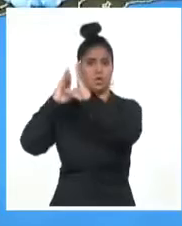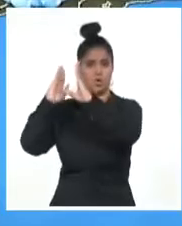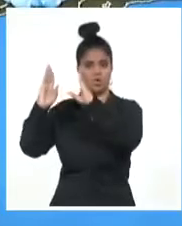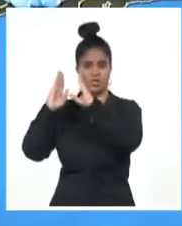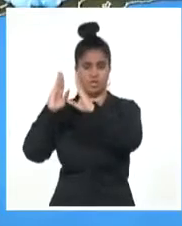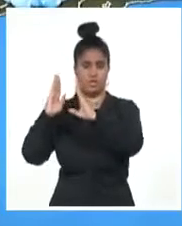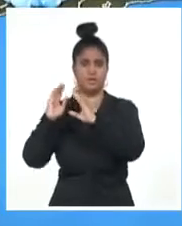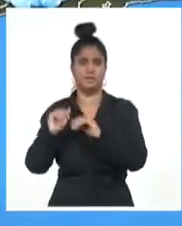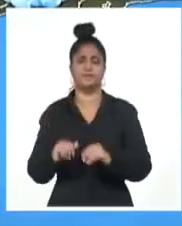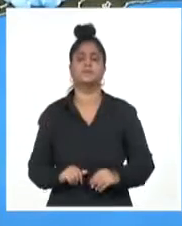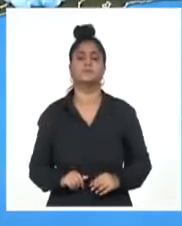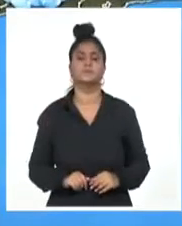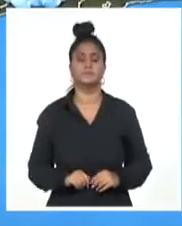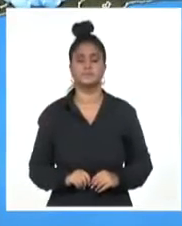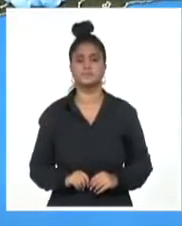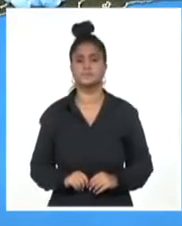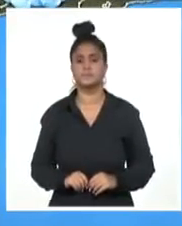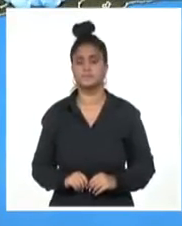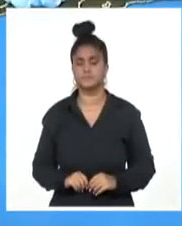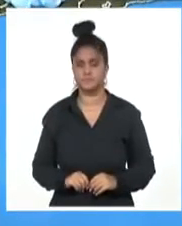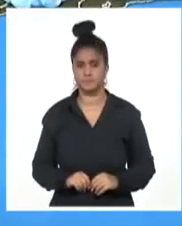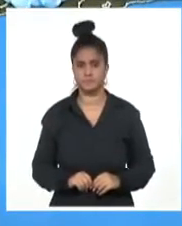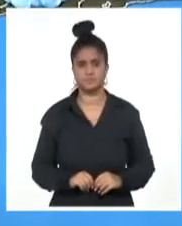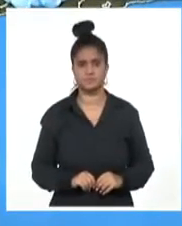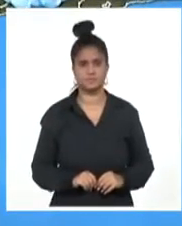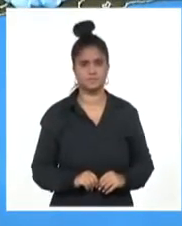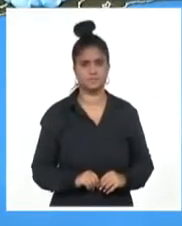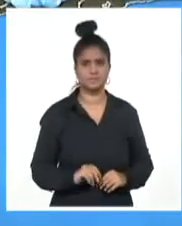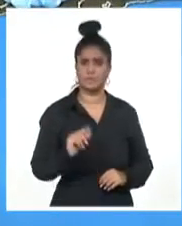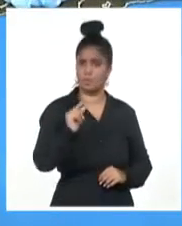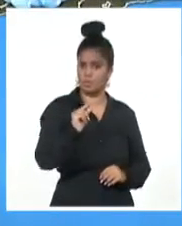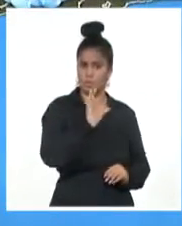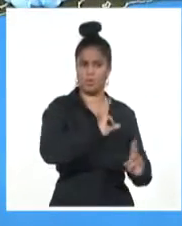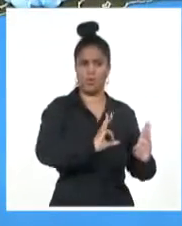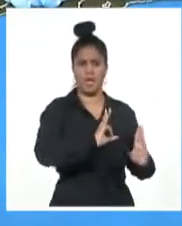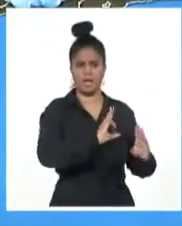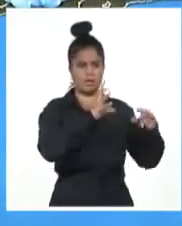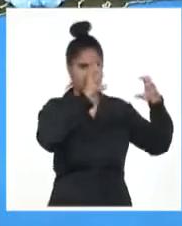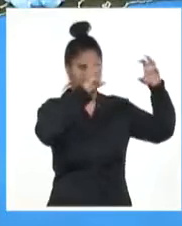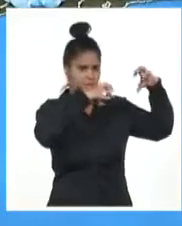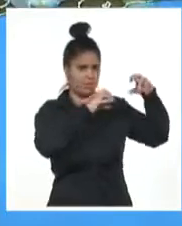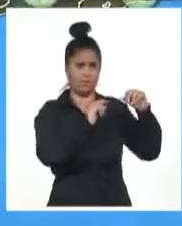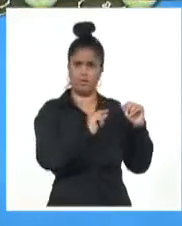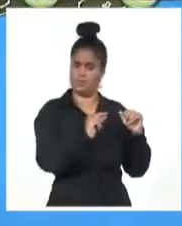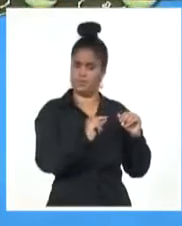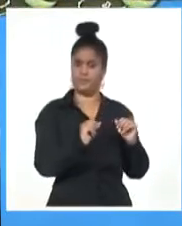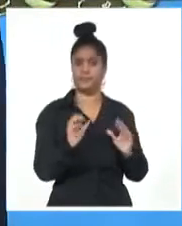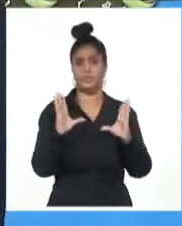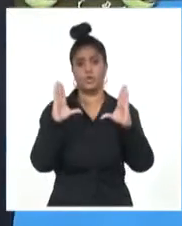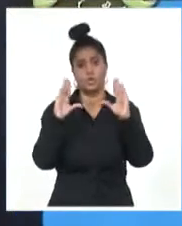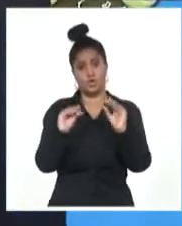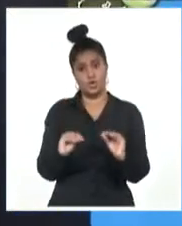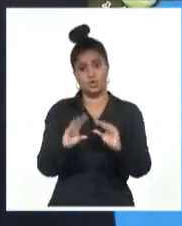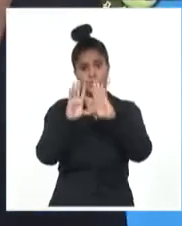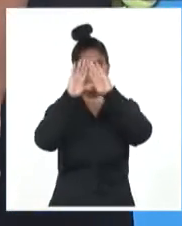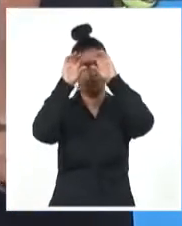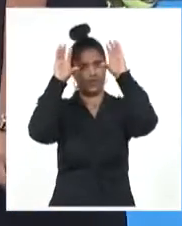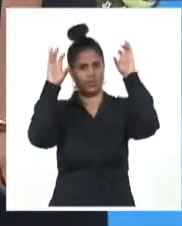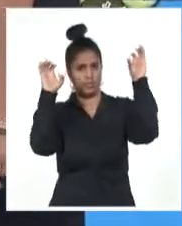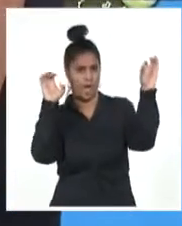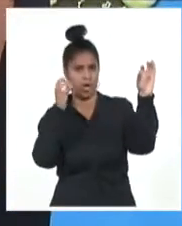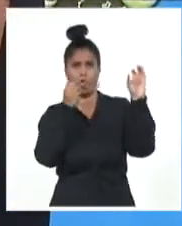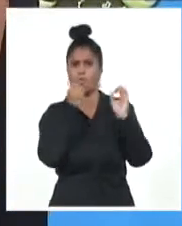occidente, con la ocurrencia de algunos chubascos y tormentas eléctricas, serán más aislados en el resto del país. En la noche estará parcialmente nublado con algún